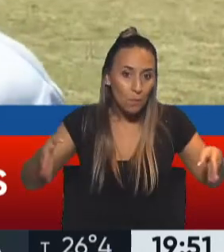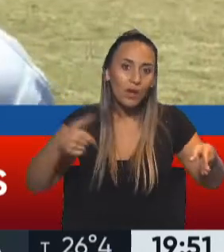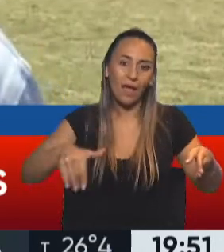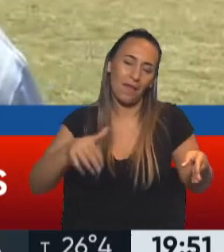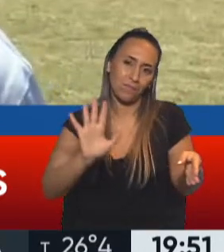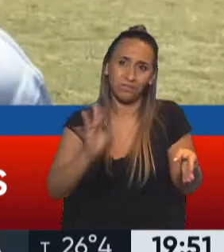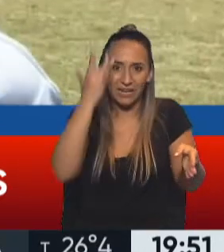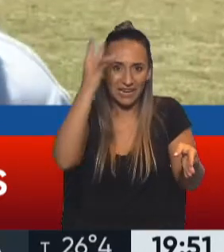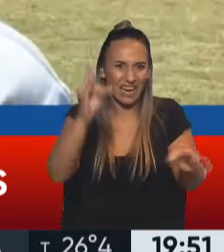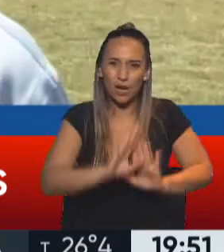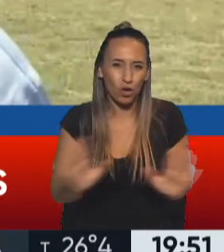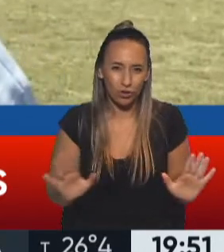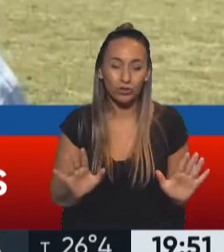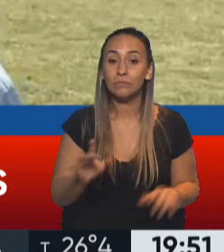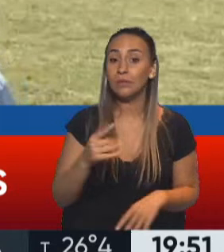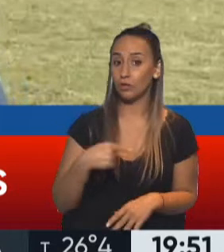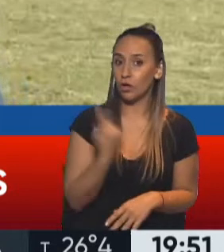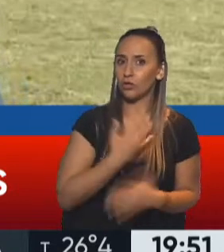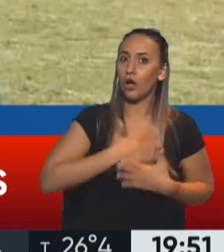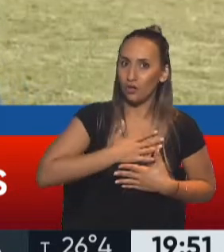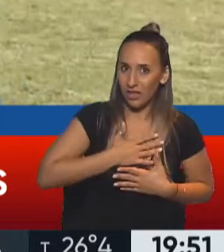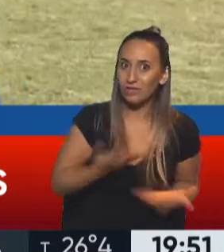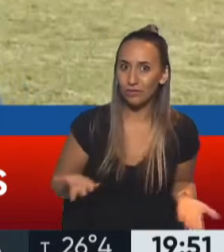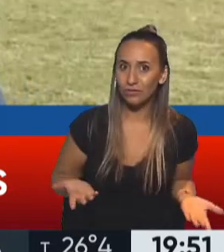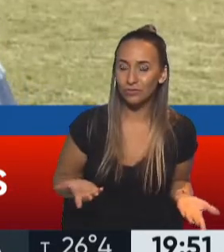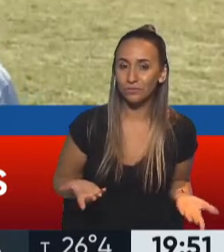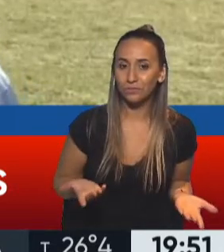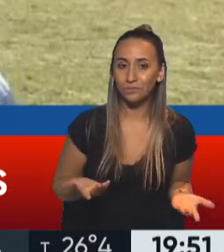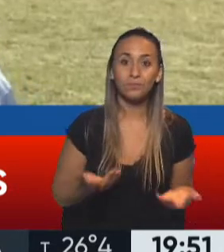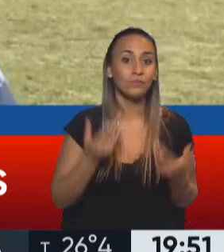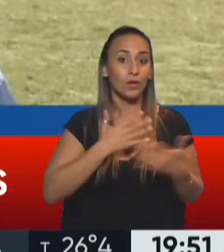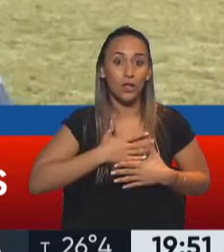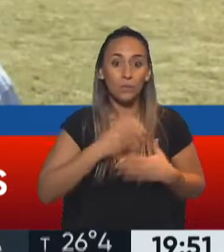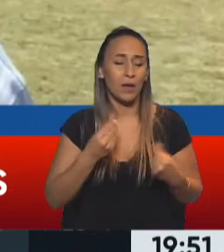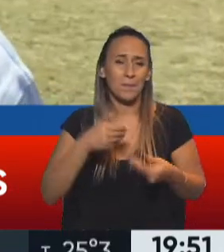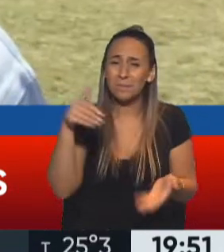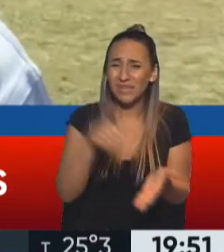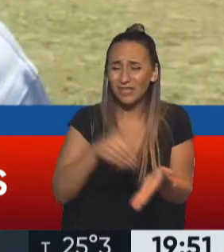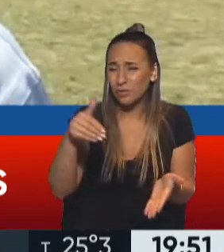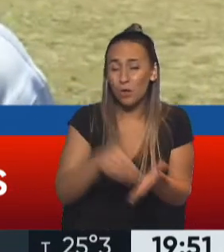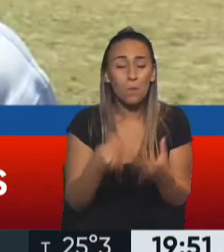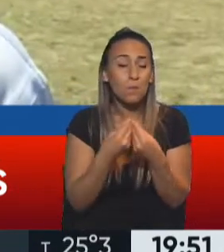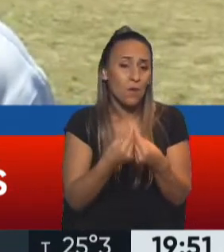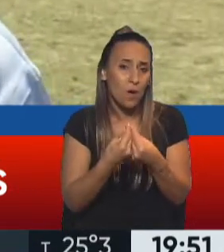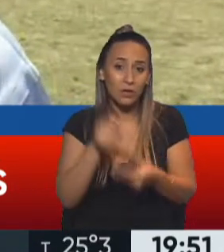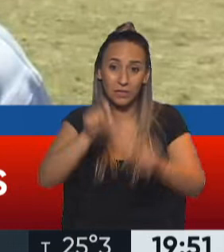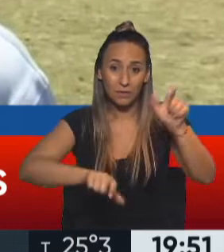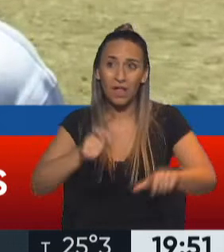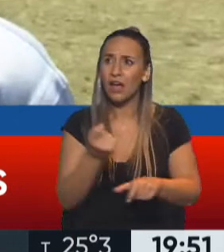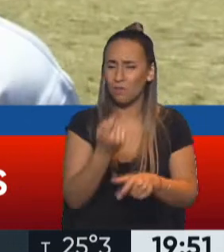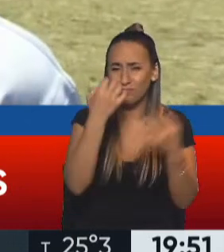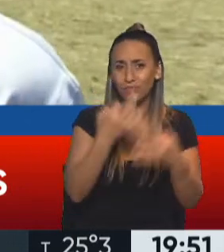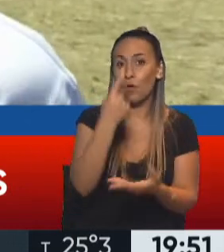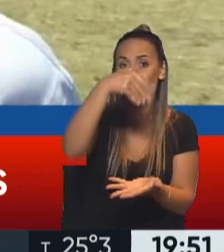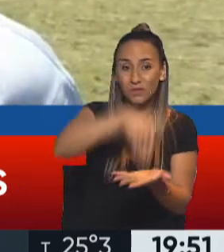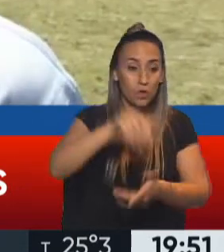histórica. Estamos muy contentos y muy contentos también de que millones, miles y ya, como te decía antes, 1 millón de